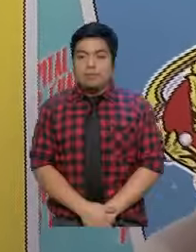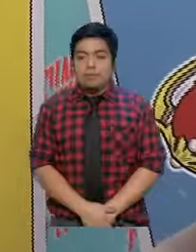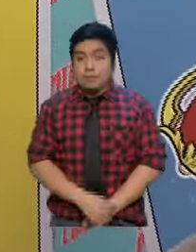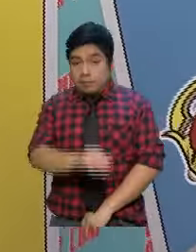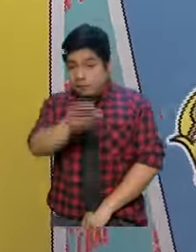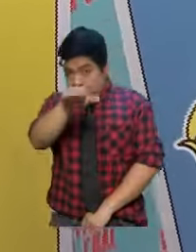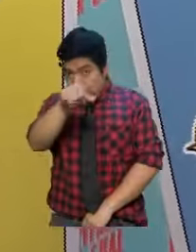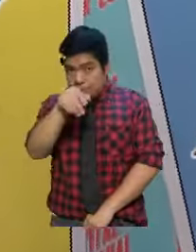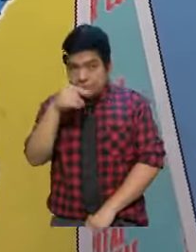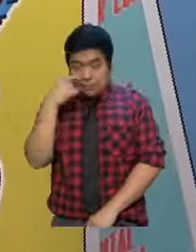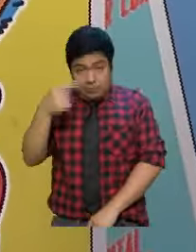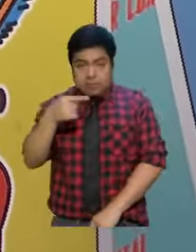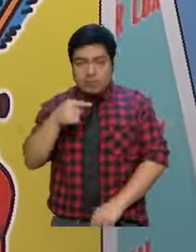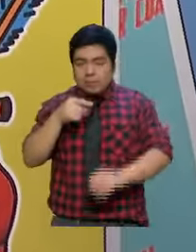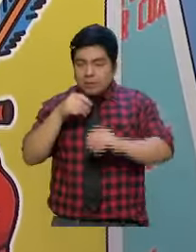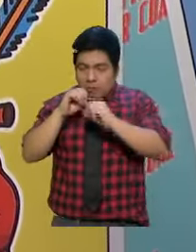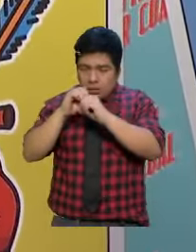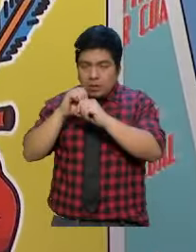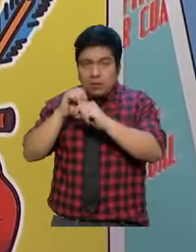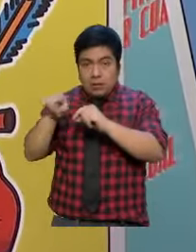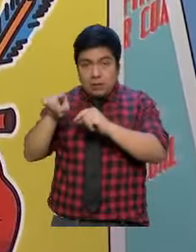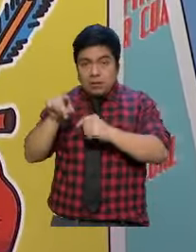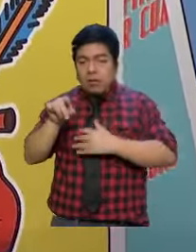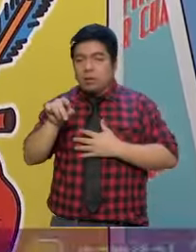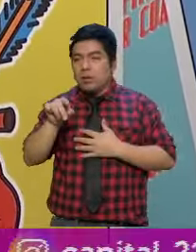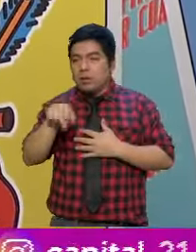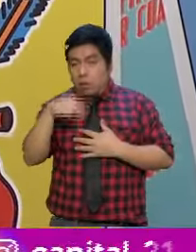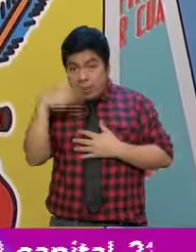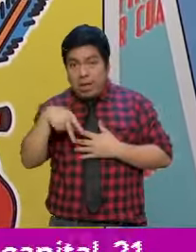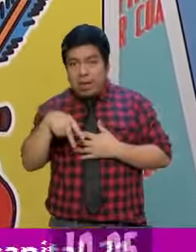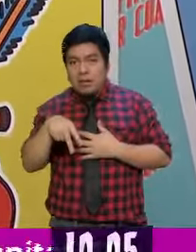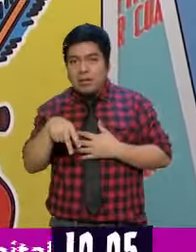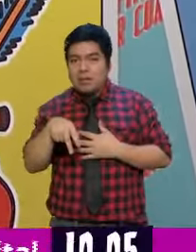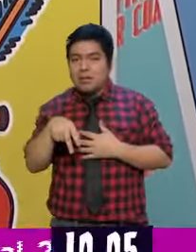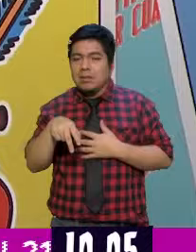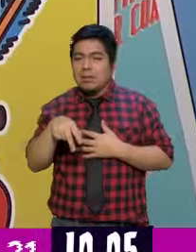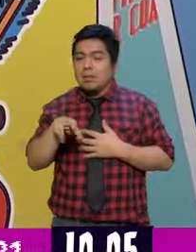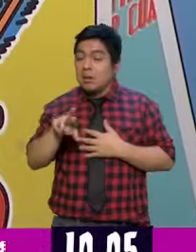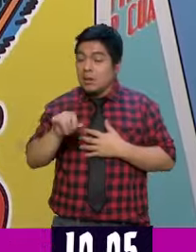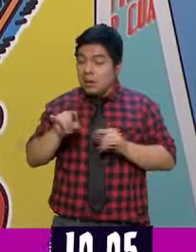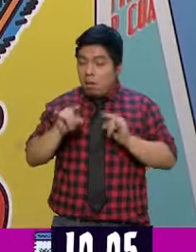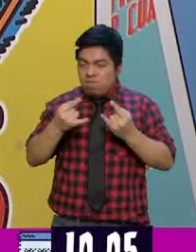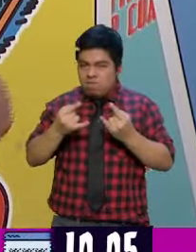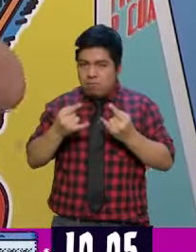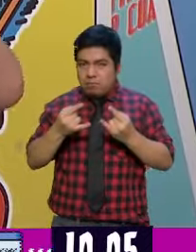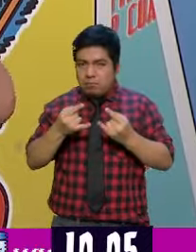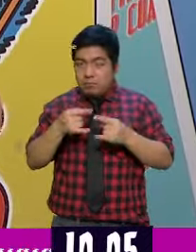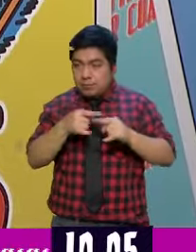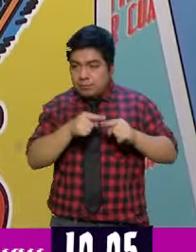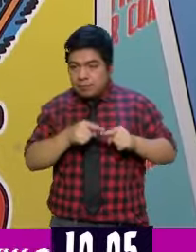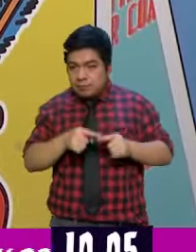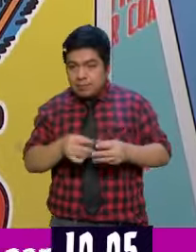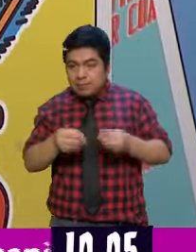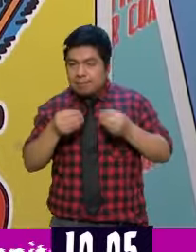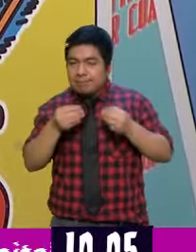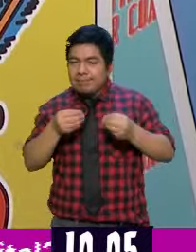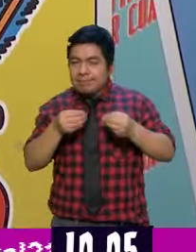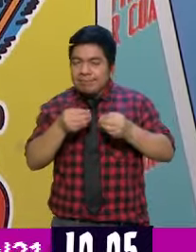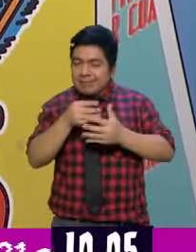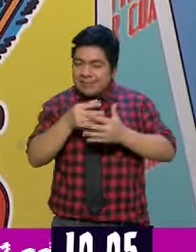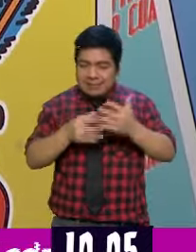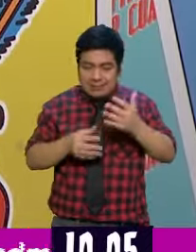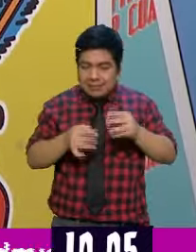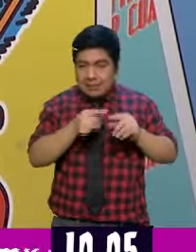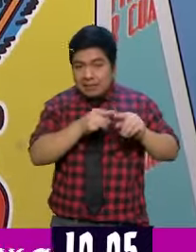Oiga, el Observatorio del Rock Mexicano es un espacio que reúne, pero mire, un montón